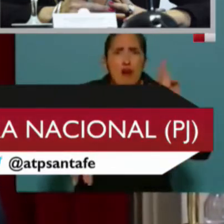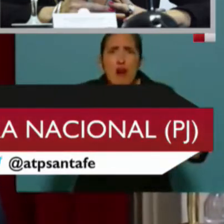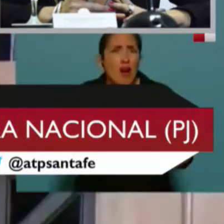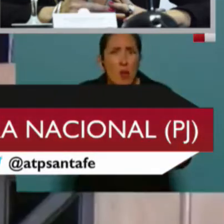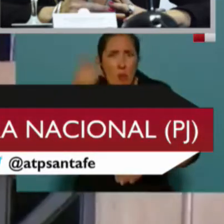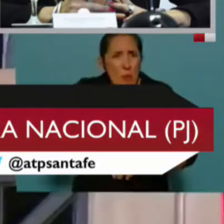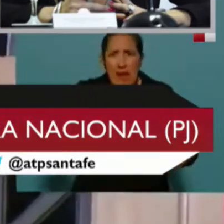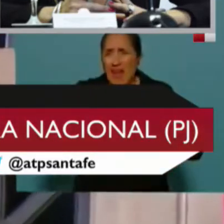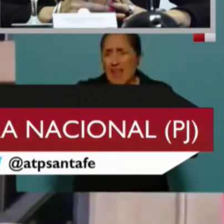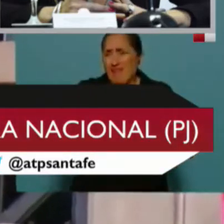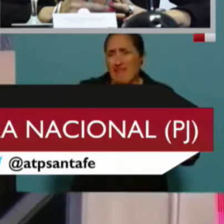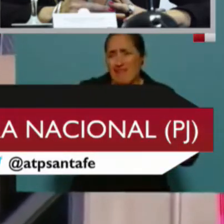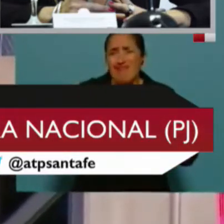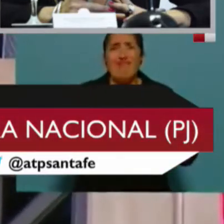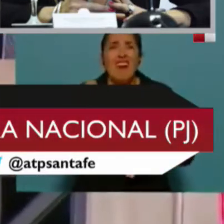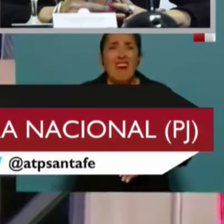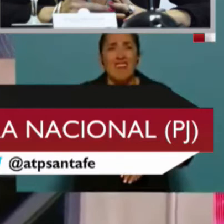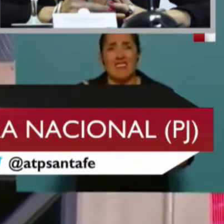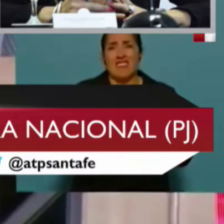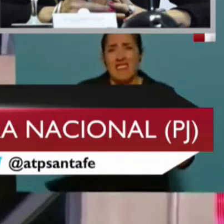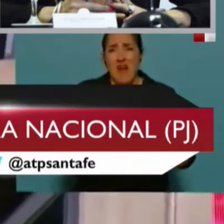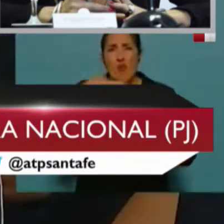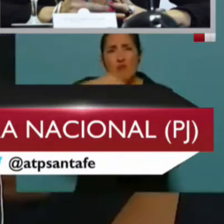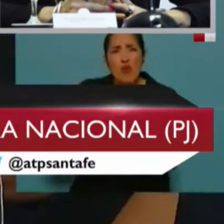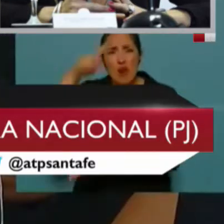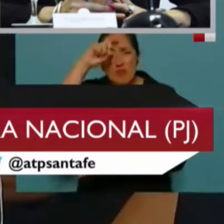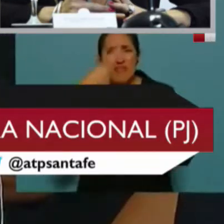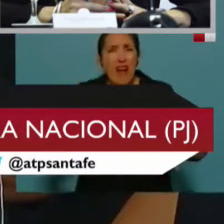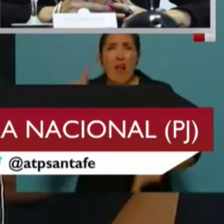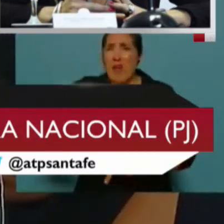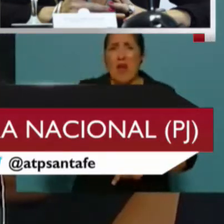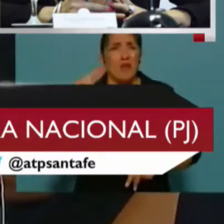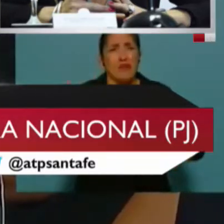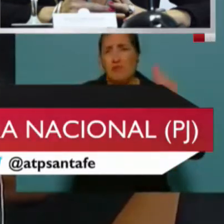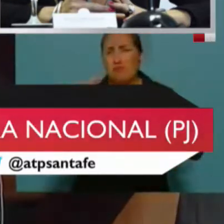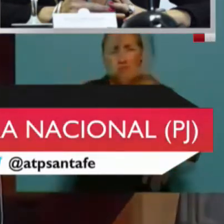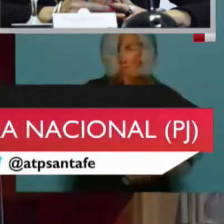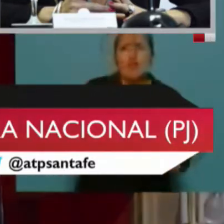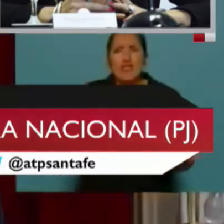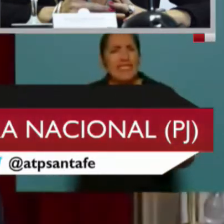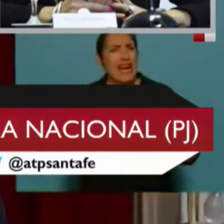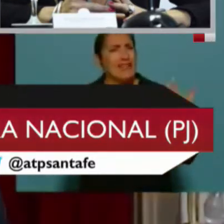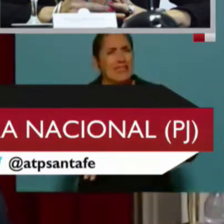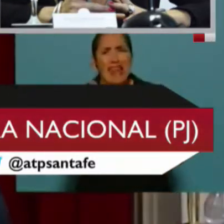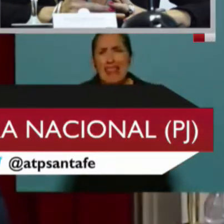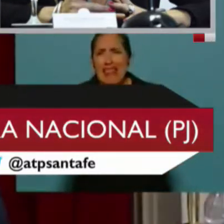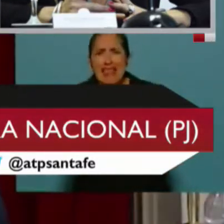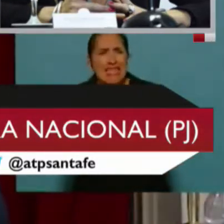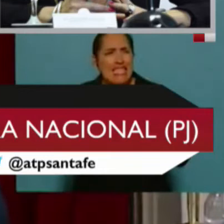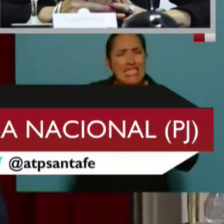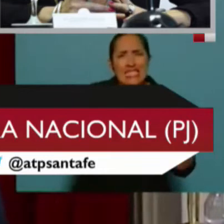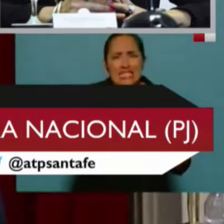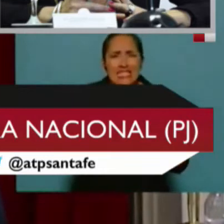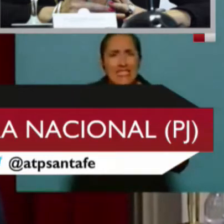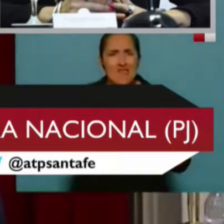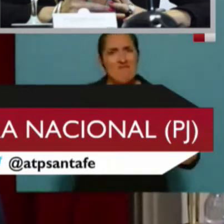gobierno de Mauricio Macri. No solo destruyeron la economía familiar donde la gente tenía que elegir entre comer o